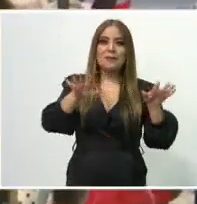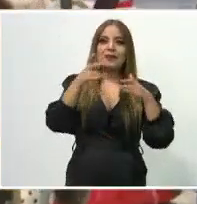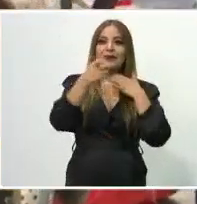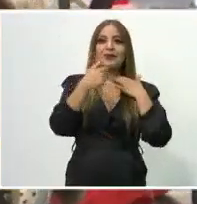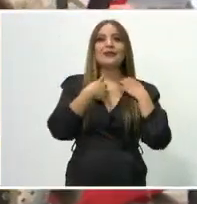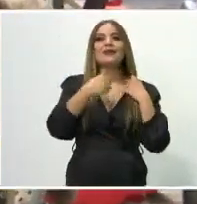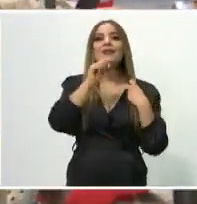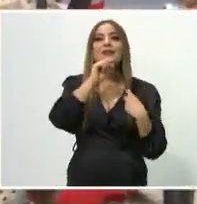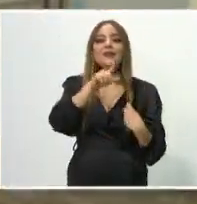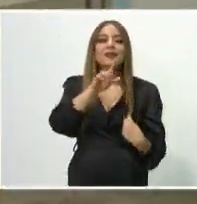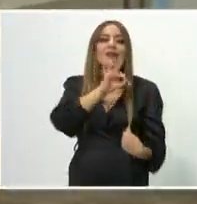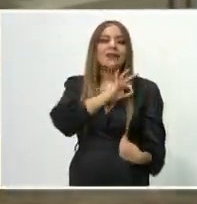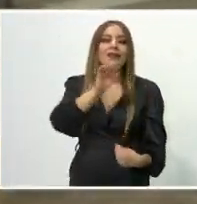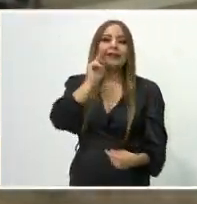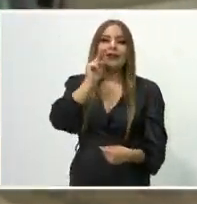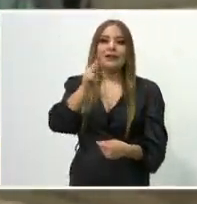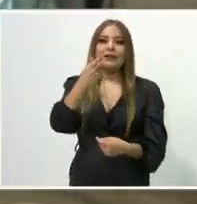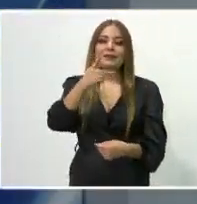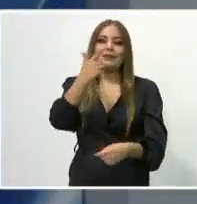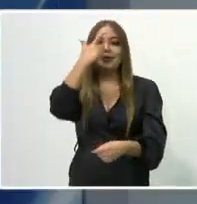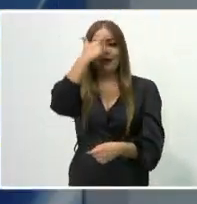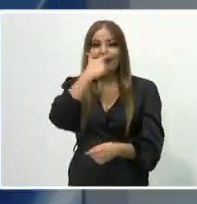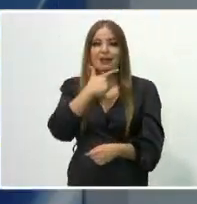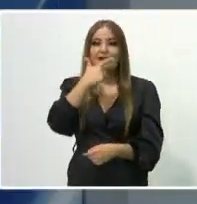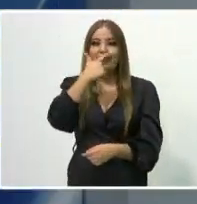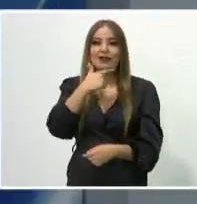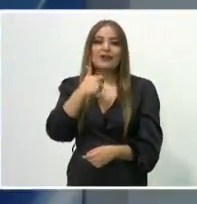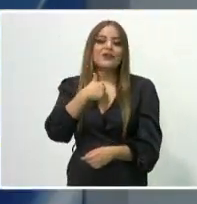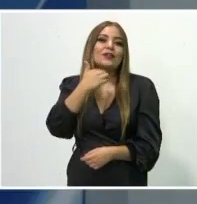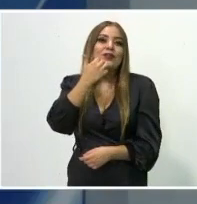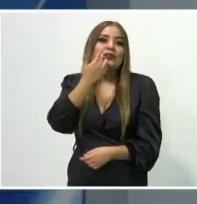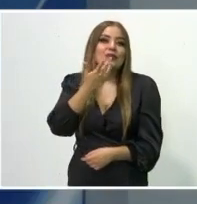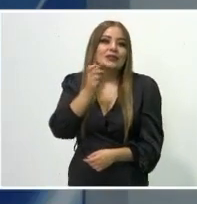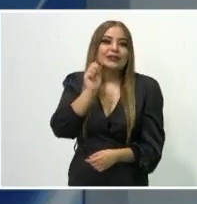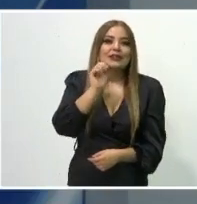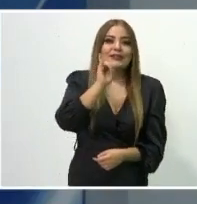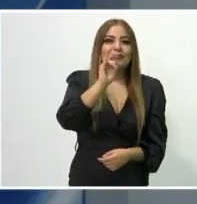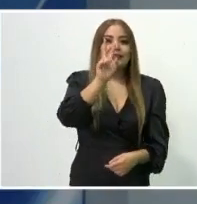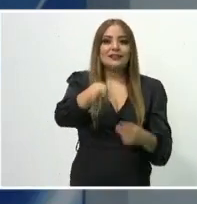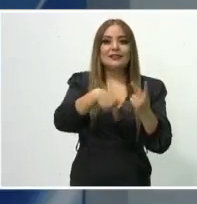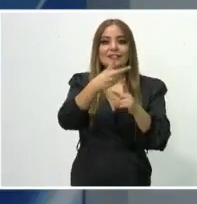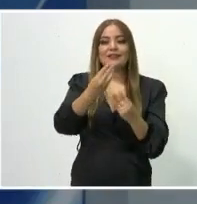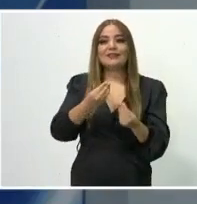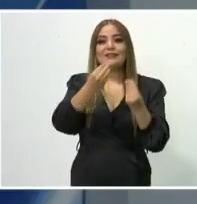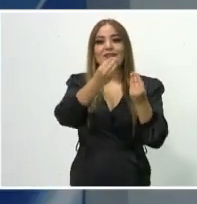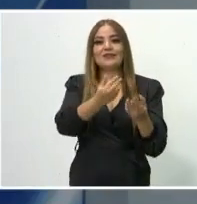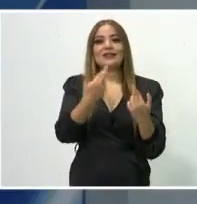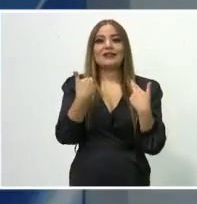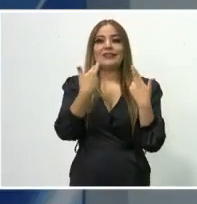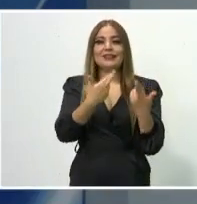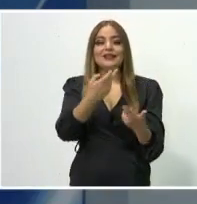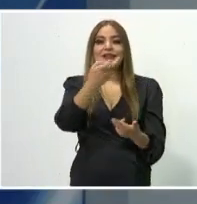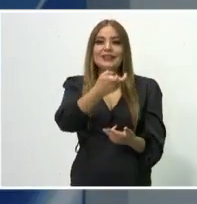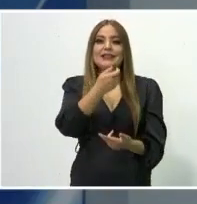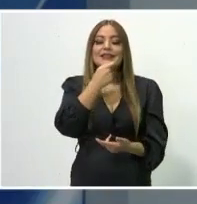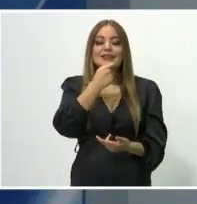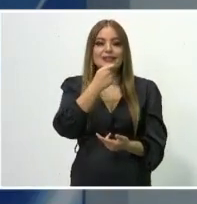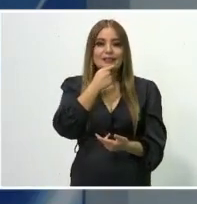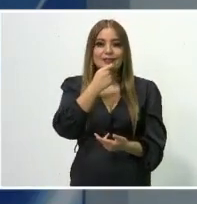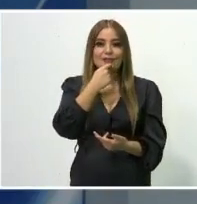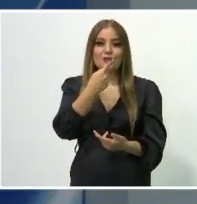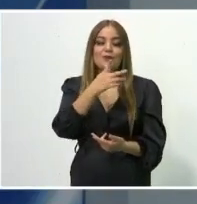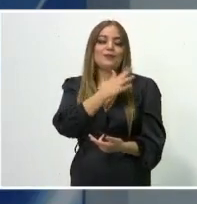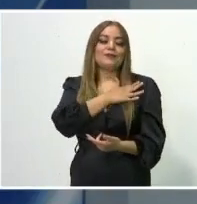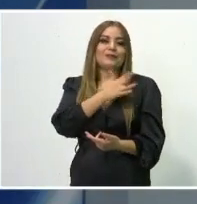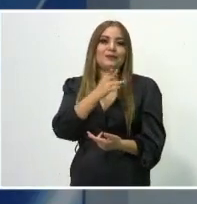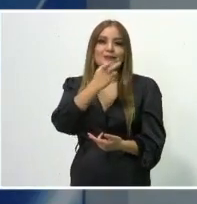yo también la logré ver, pero ya era un poquito noche. Me hubiera encantado ir a dejarle un detalle a este pequeñito, pero qué bueno